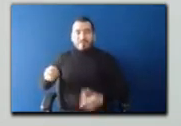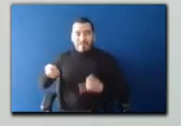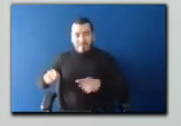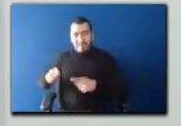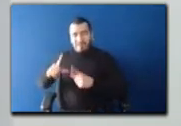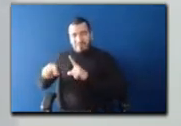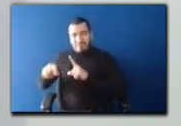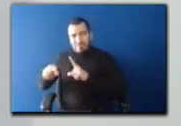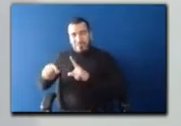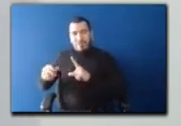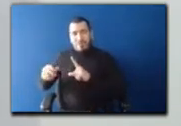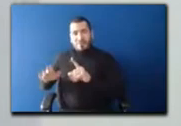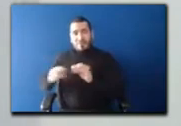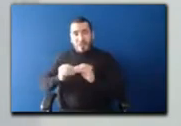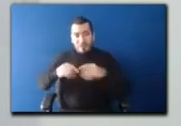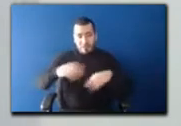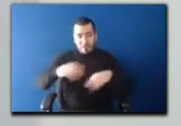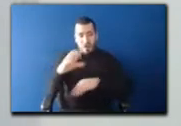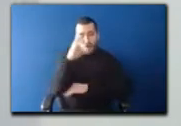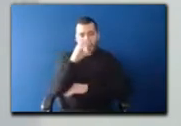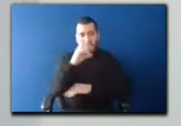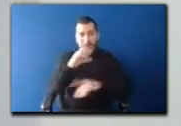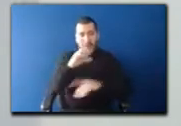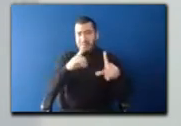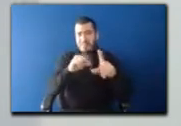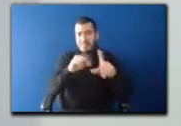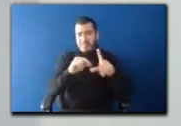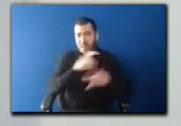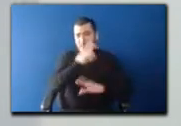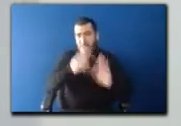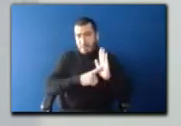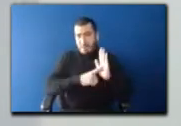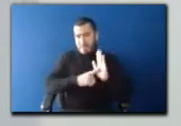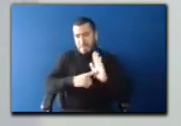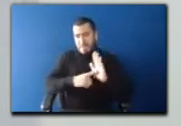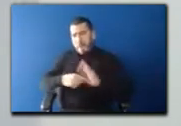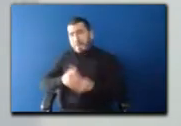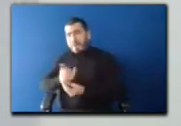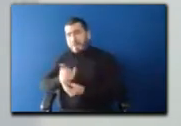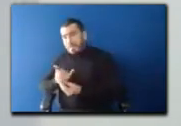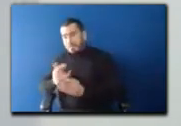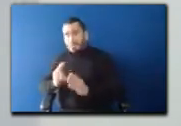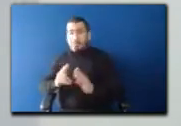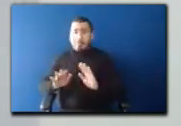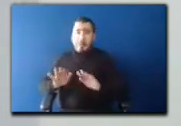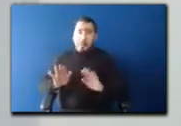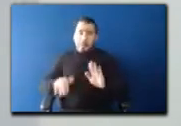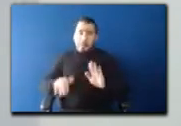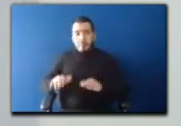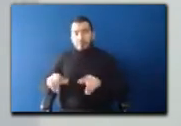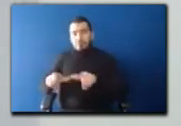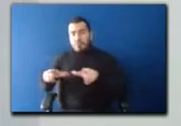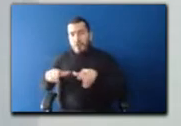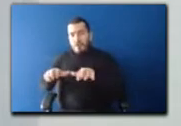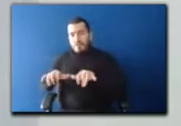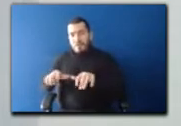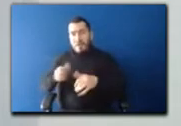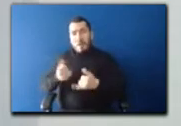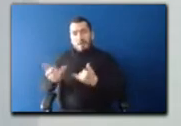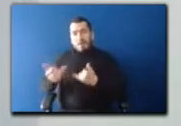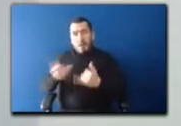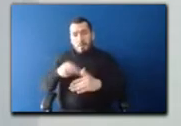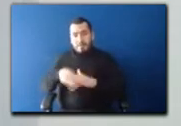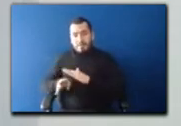sea totalmente físico. Existirá allí oficinas de autogestión, donde yo entro y hago cosas de certificaciones, etcétera.